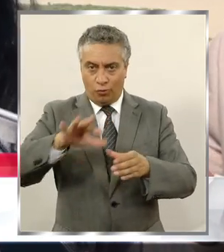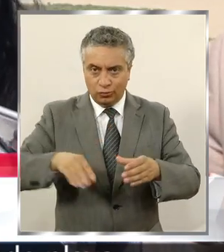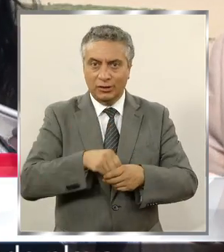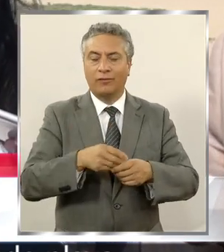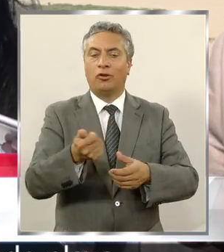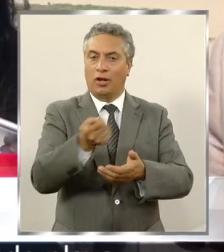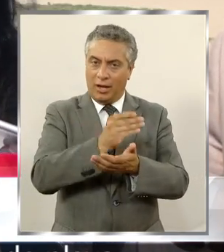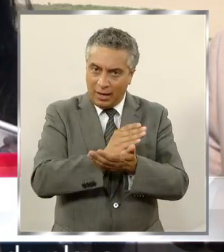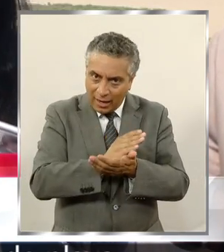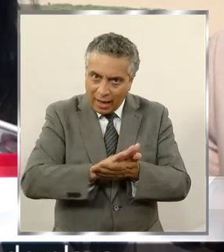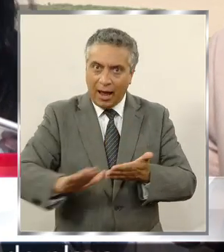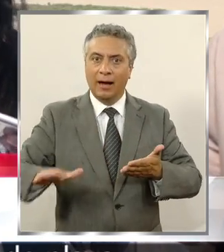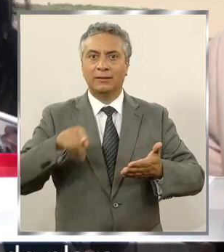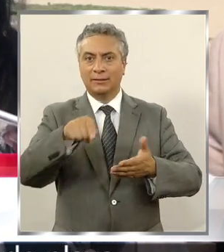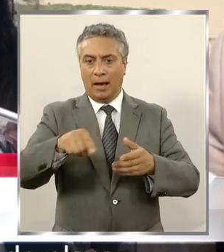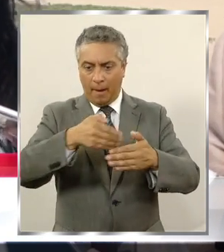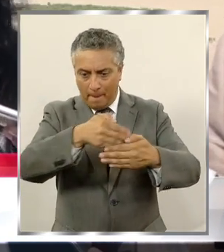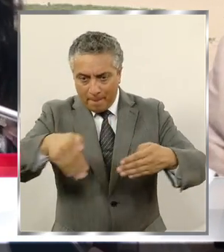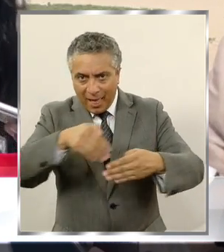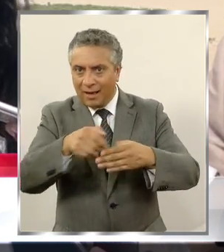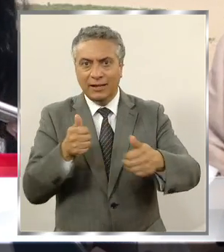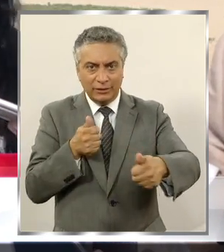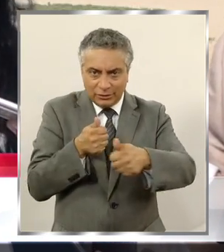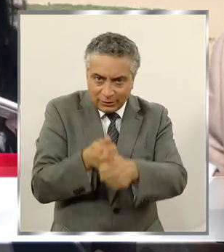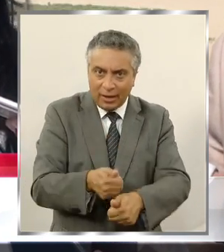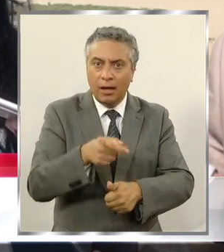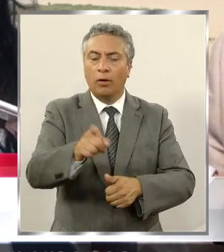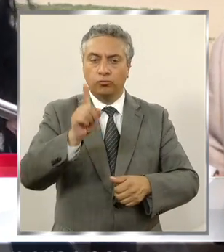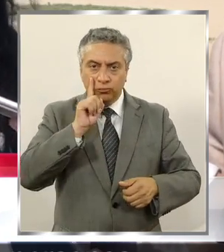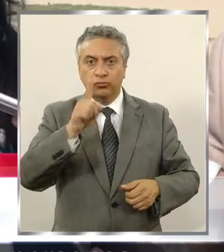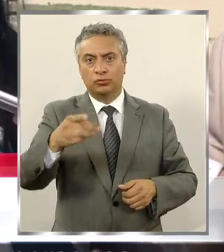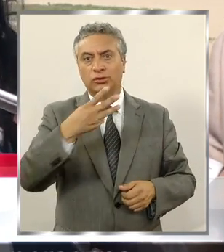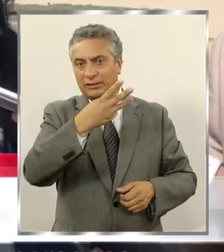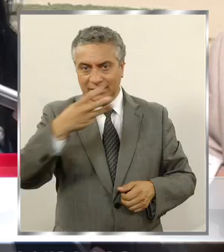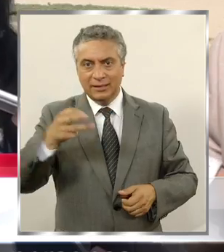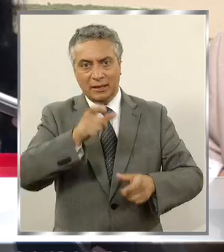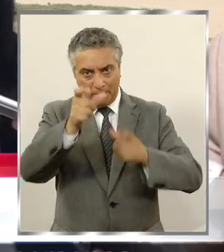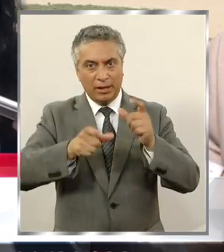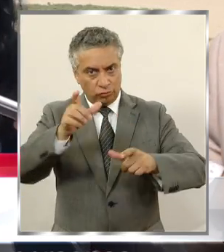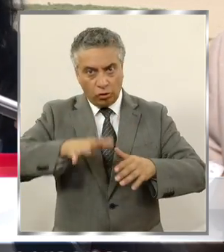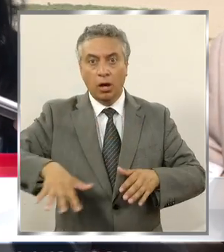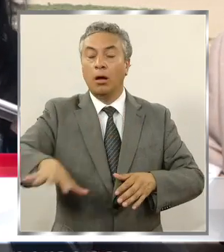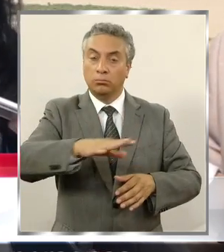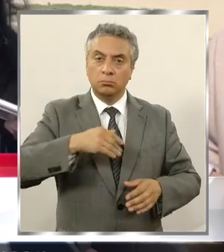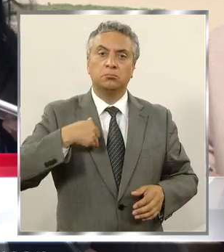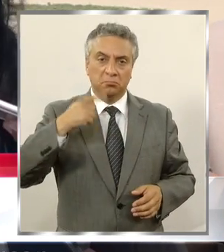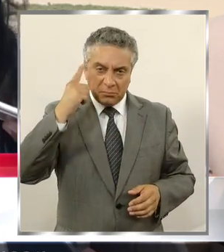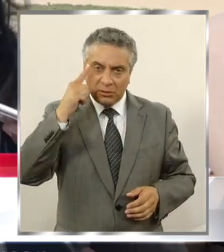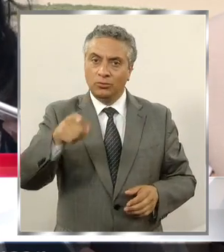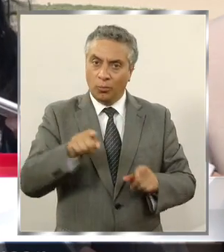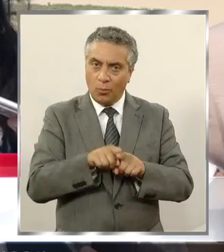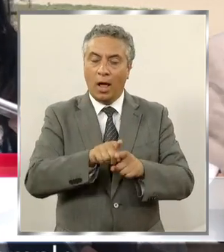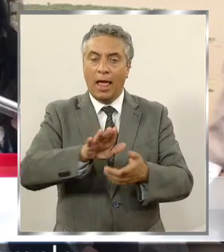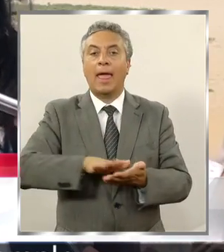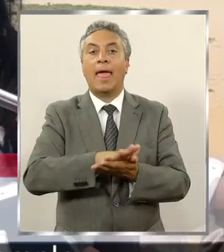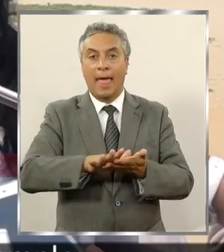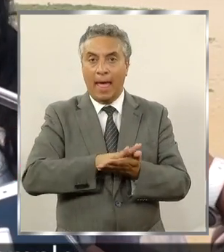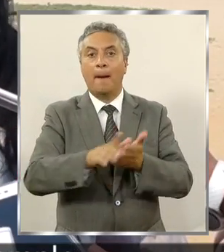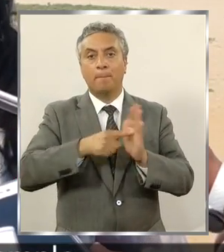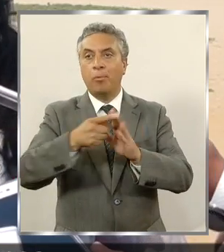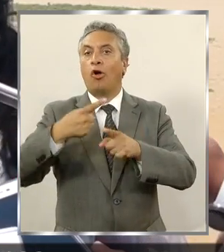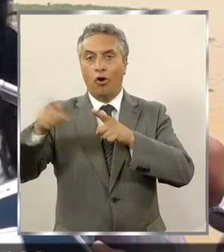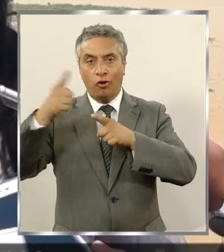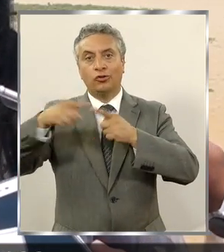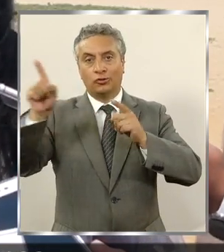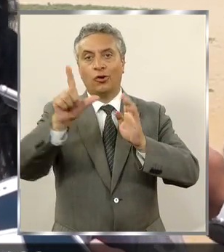gratuito, que sea un espacio en borde de playa, no lejos de la playa, que tenga capacidad para 300 personas, creo que tiene que marcar y que tiene que dar un